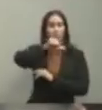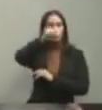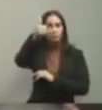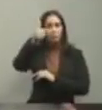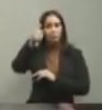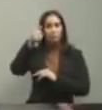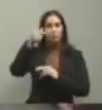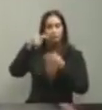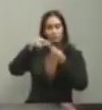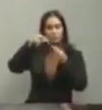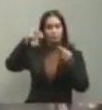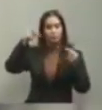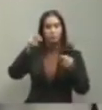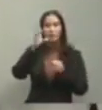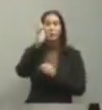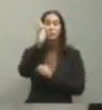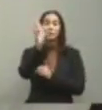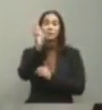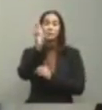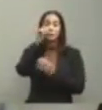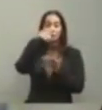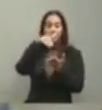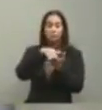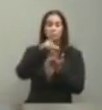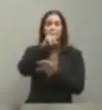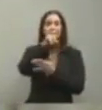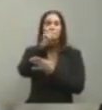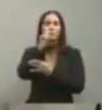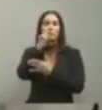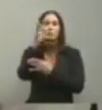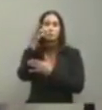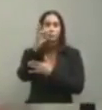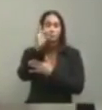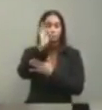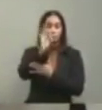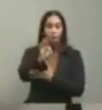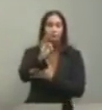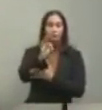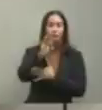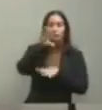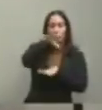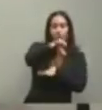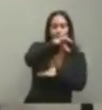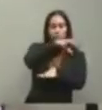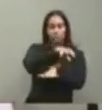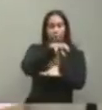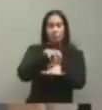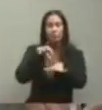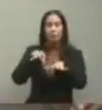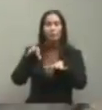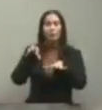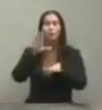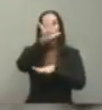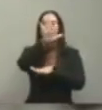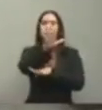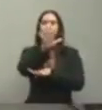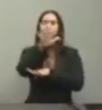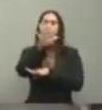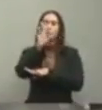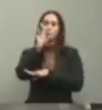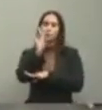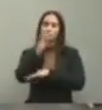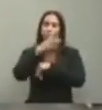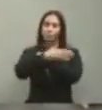china y ya tenemos 7 mil 169 casos que están distribuidos en 58